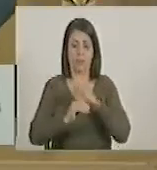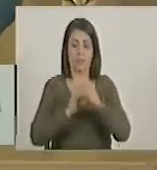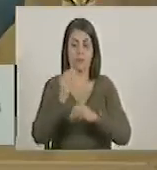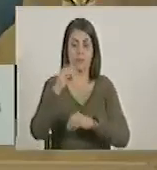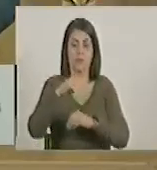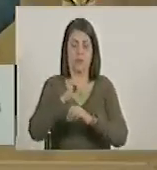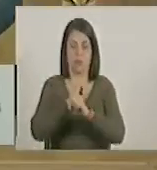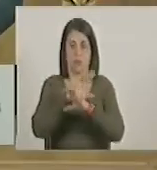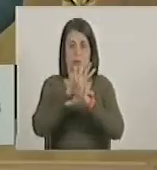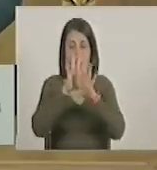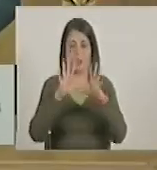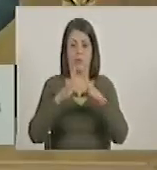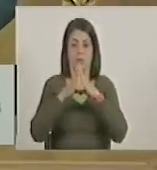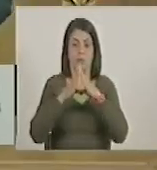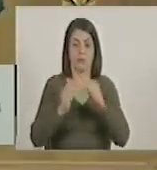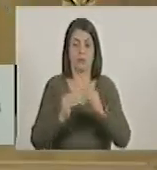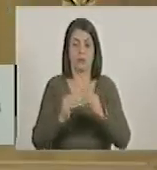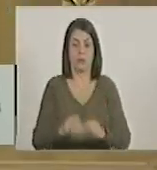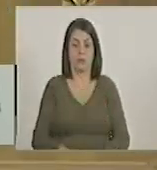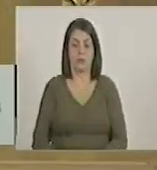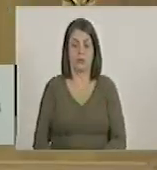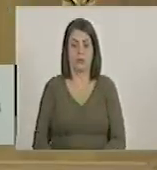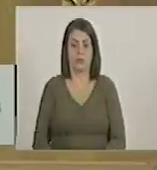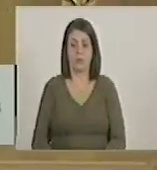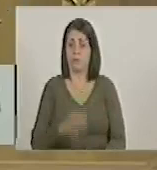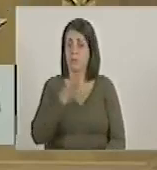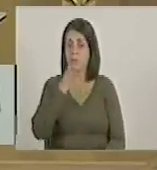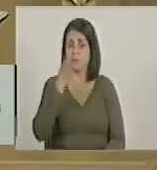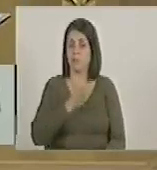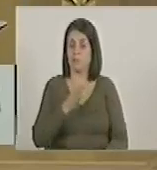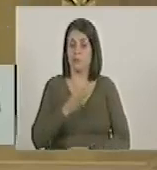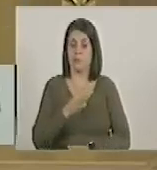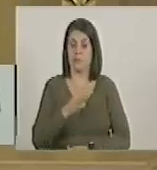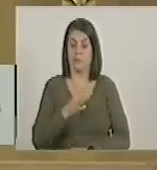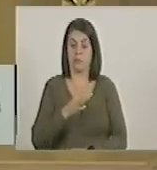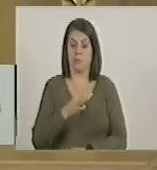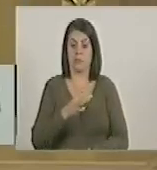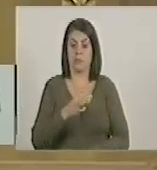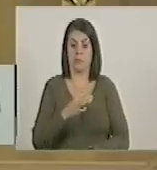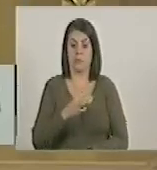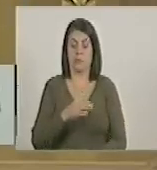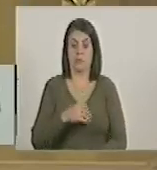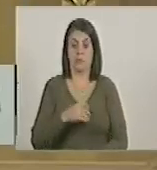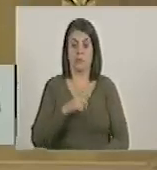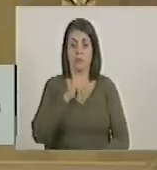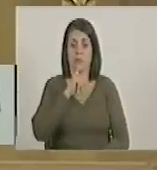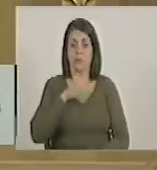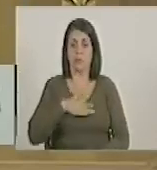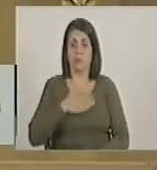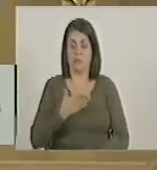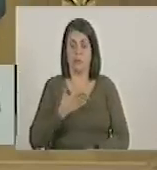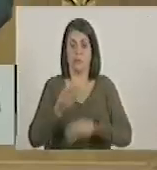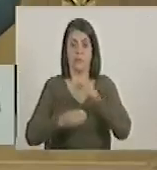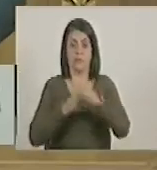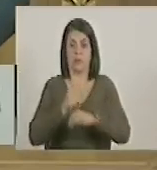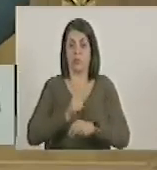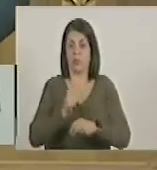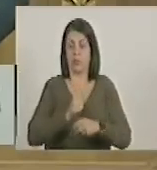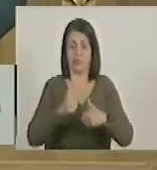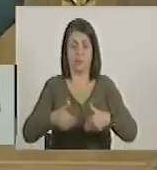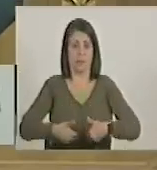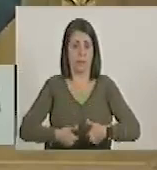más transparente todo el tema este de los trámites, realmente engorroso y que puede sepultar cualquier